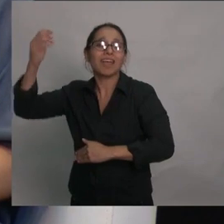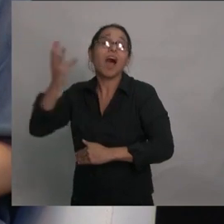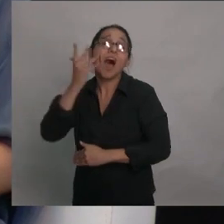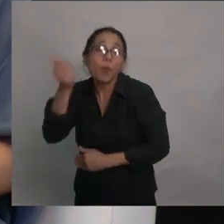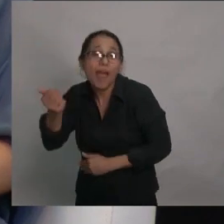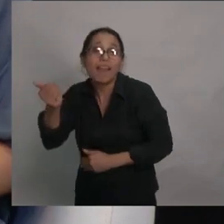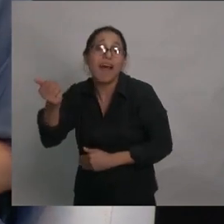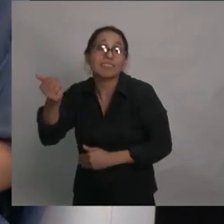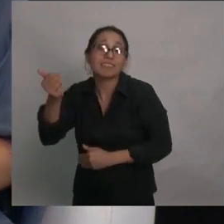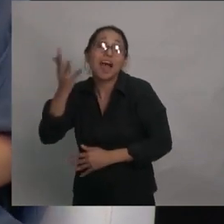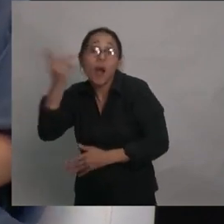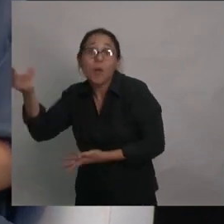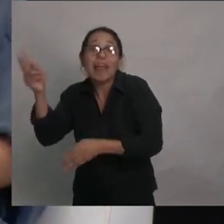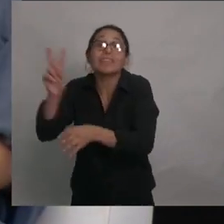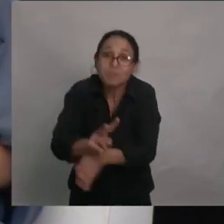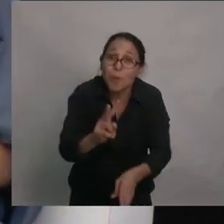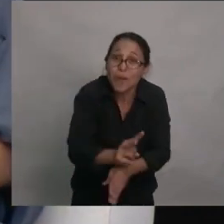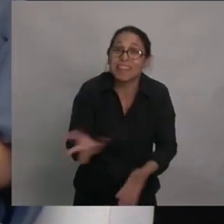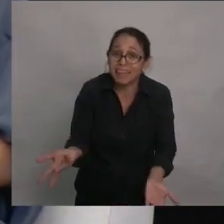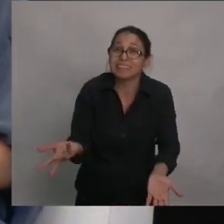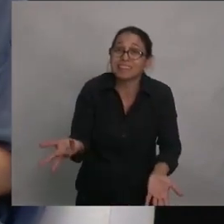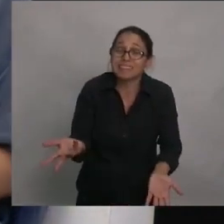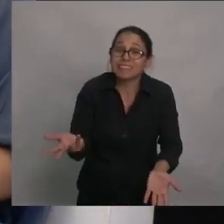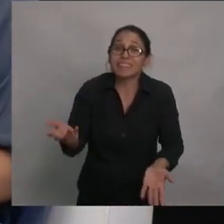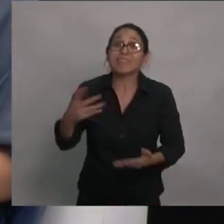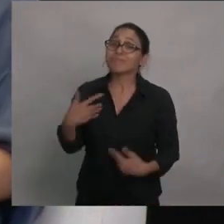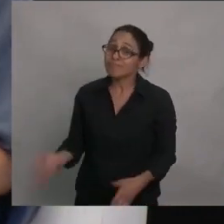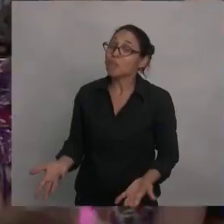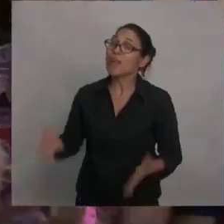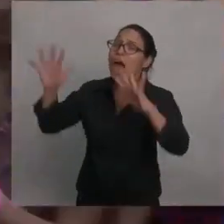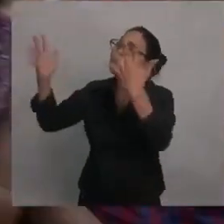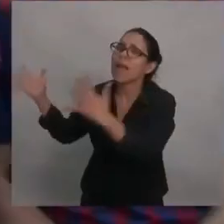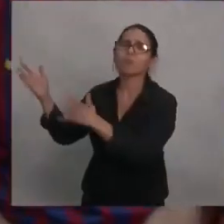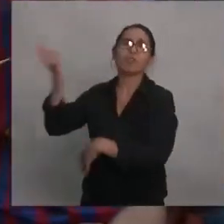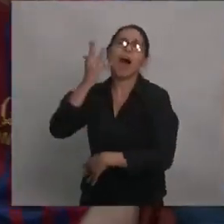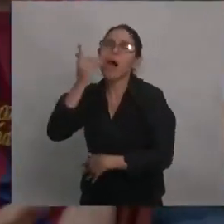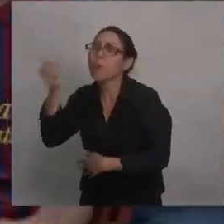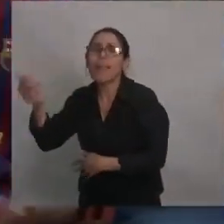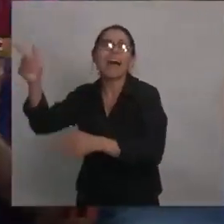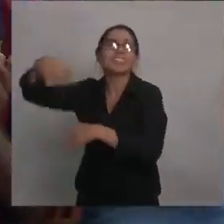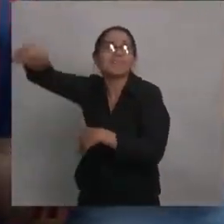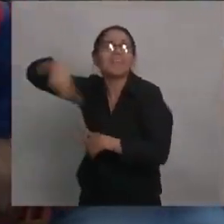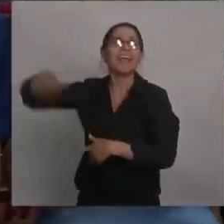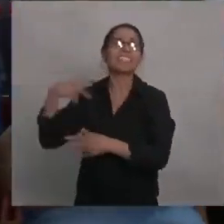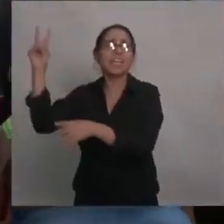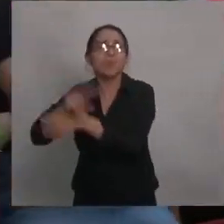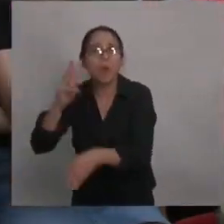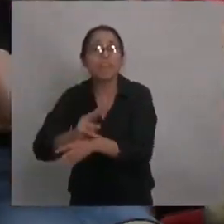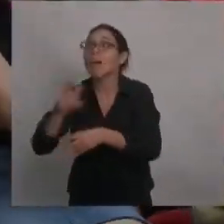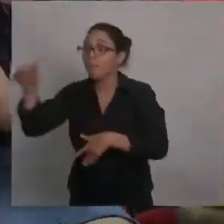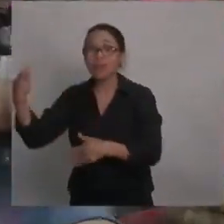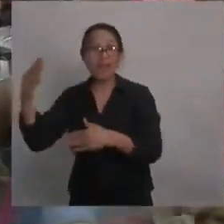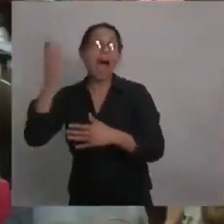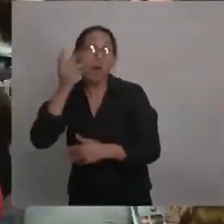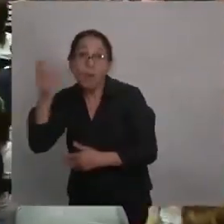Daría un aplauso aquí por las abuelas. Las abuelas que nos cuidan. Las abuelas gracias a las cuales los hijos pueden